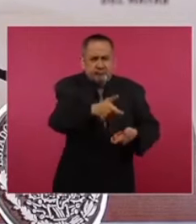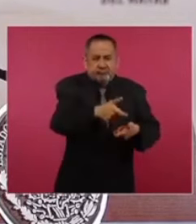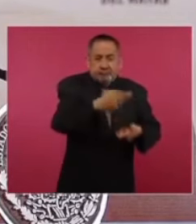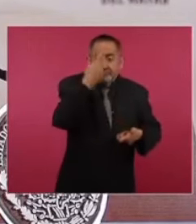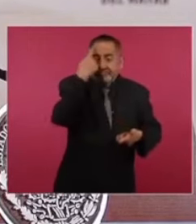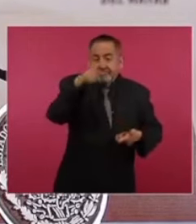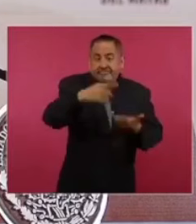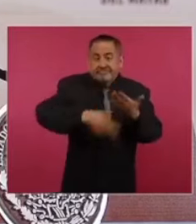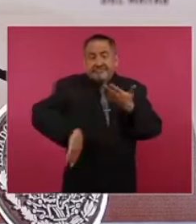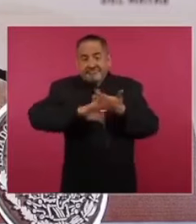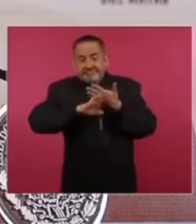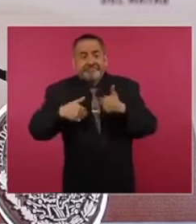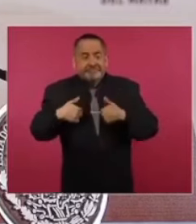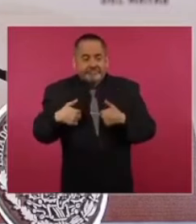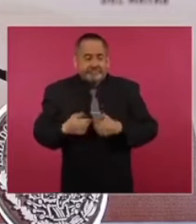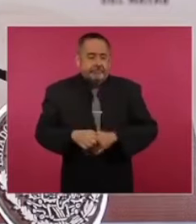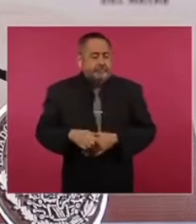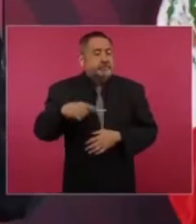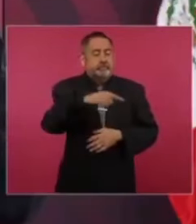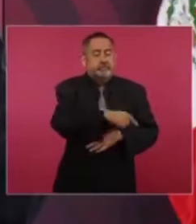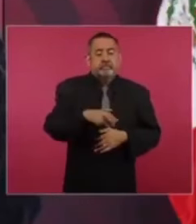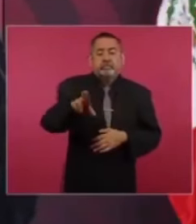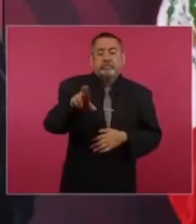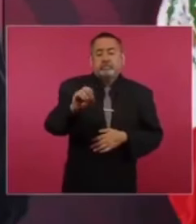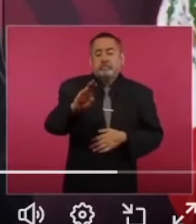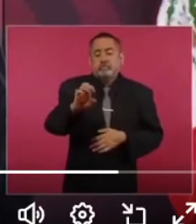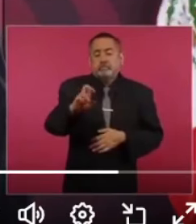dólares y Roberto